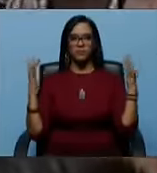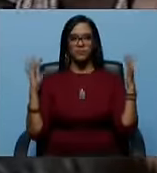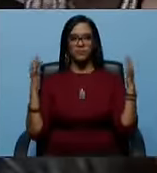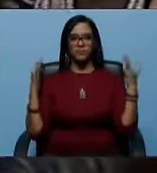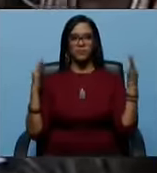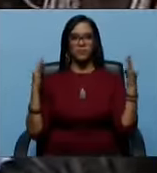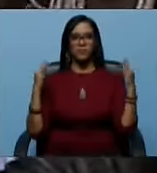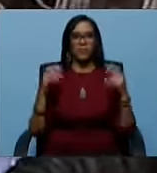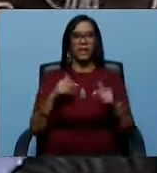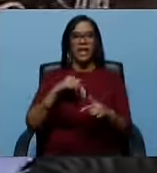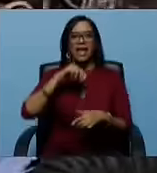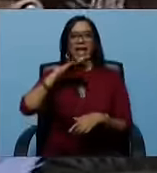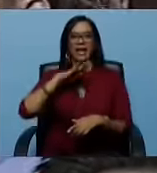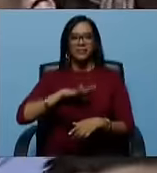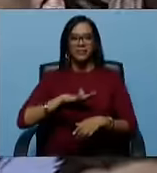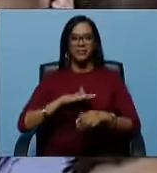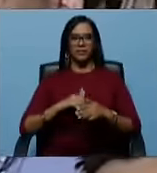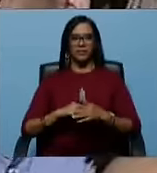Están